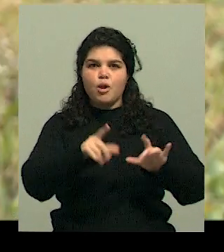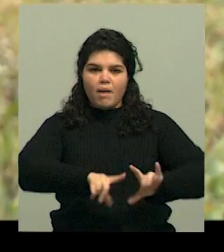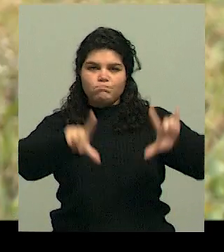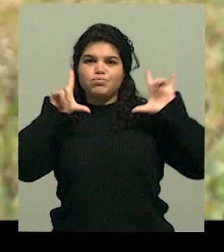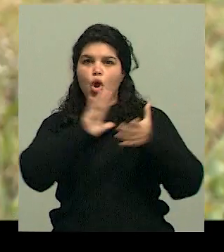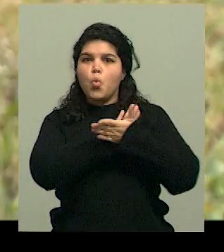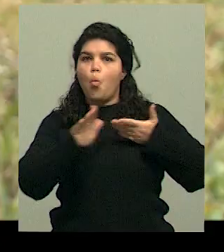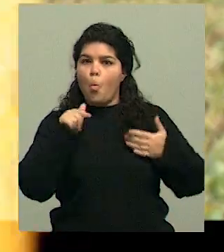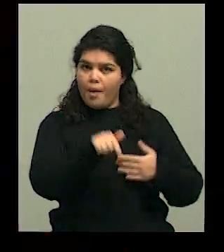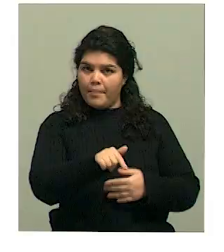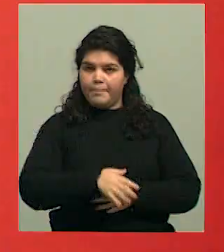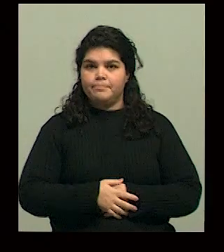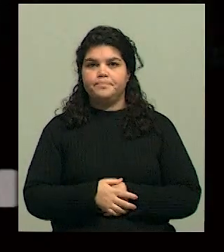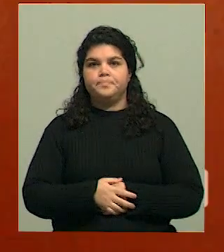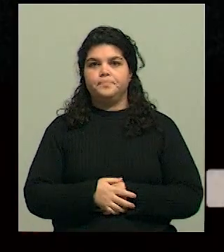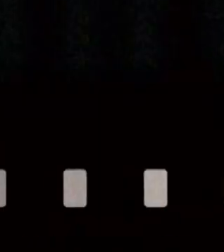de ellas.